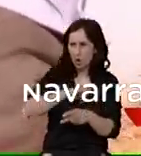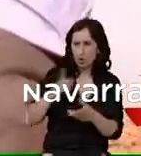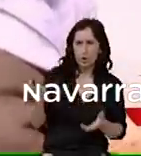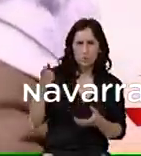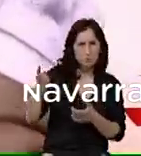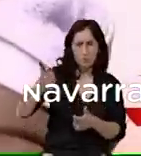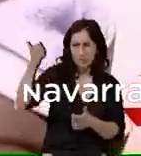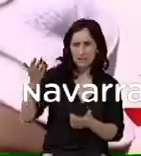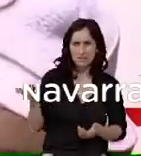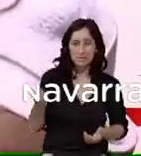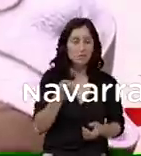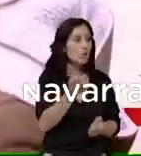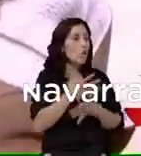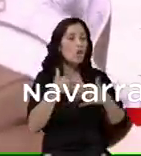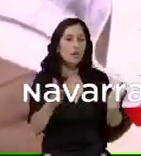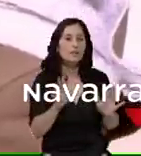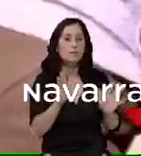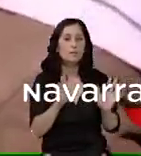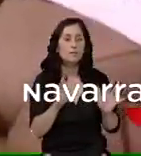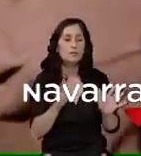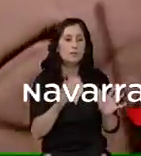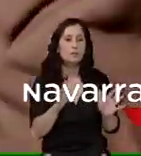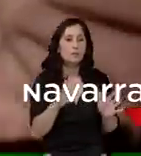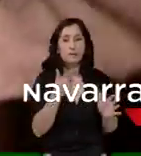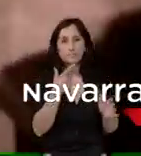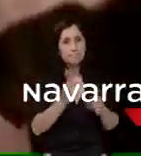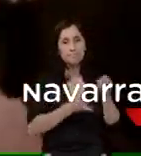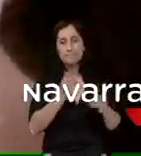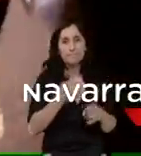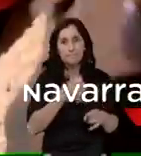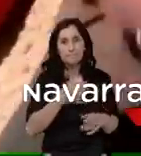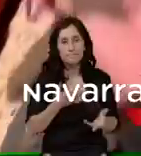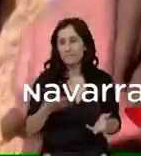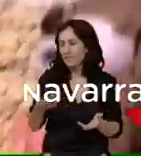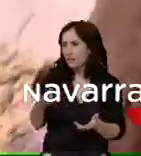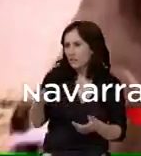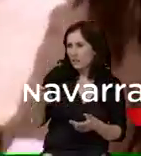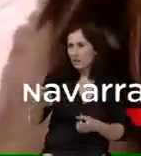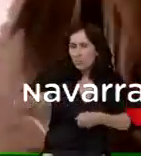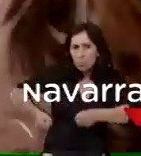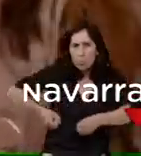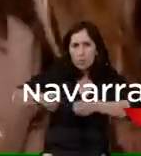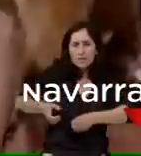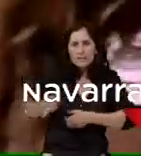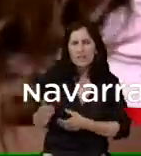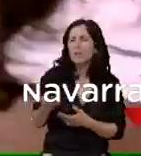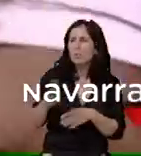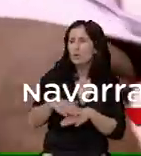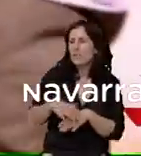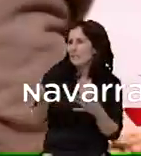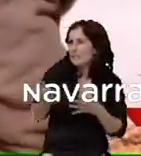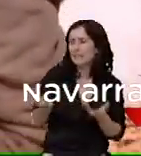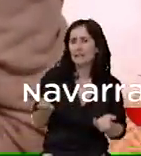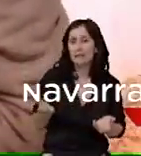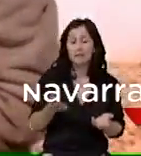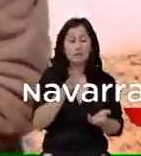más. A todo lo que quieras, pero yo no puedo haberte robado. Pero que llevas muletas. ¿Y eso qué ha pasado?